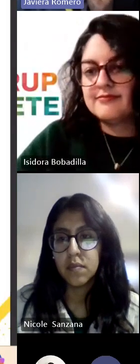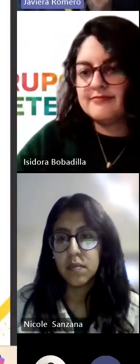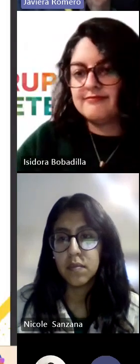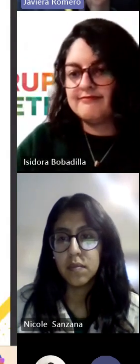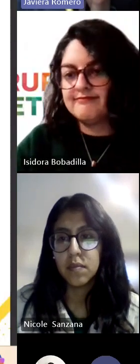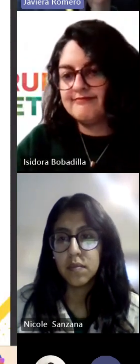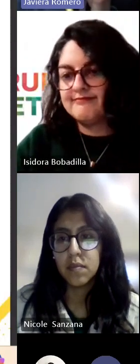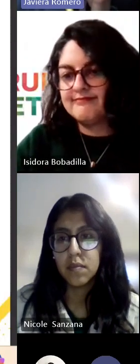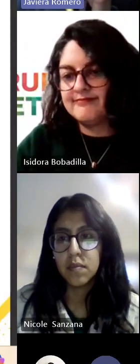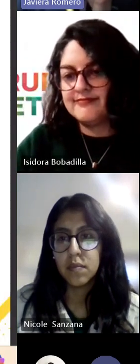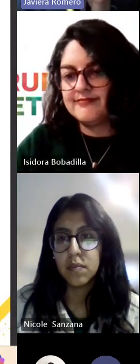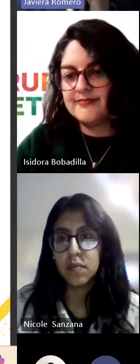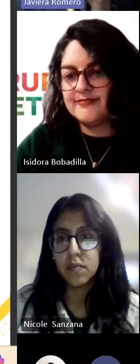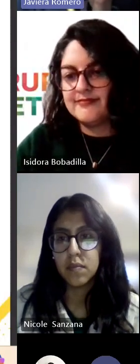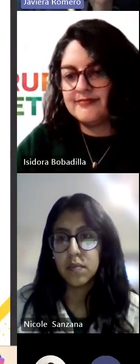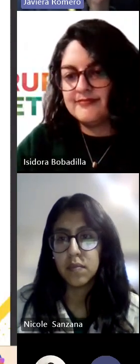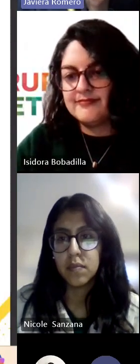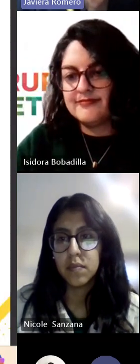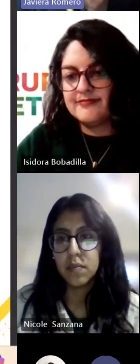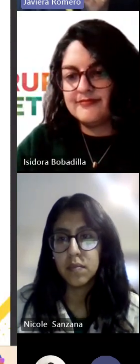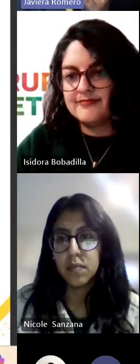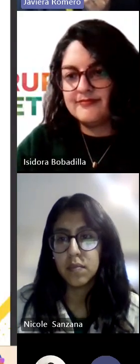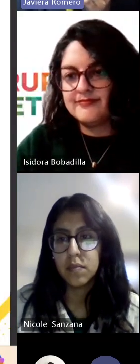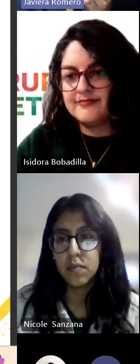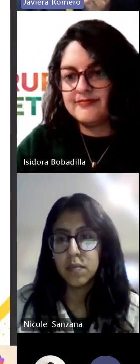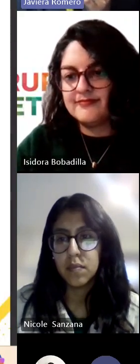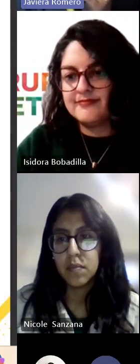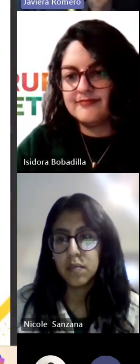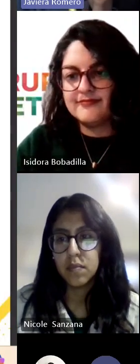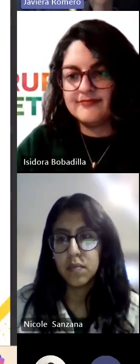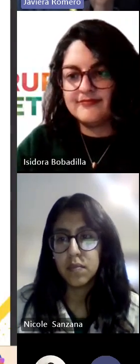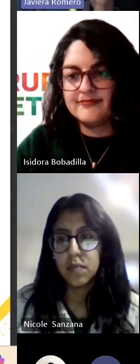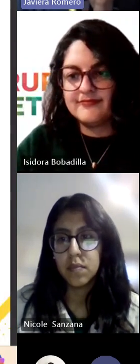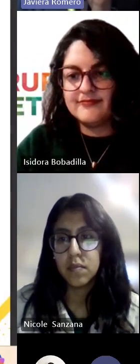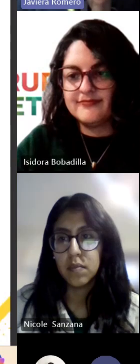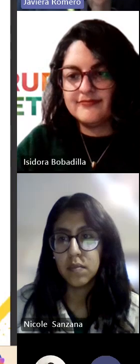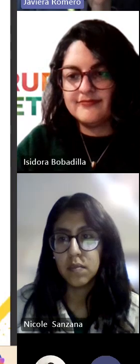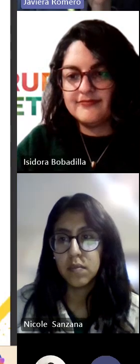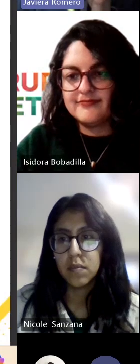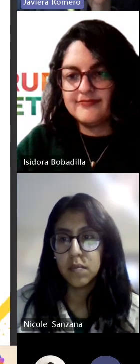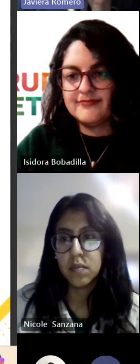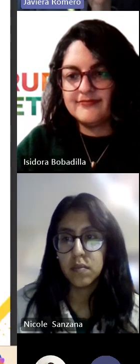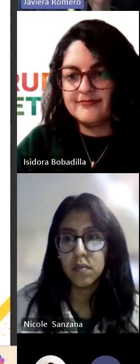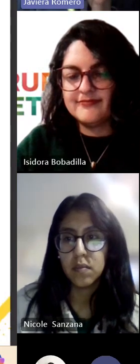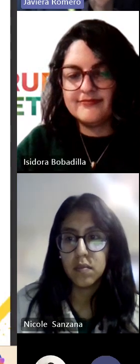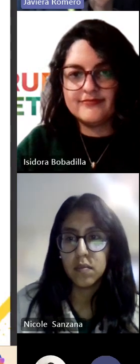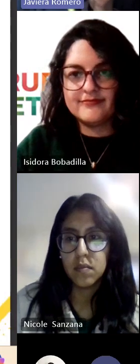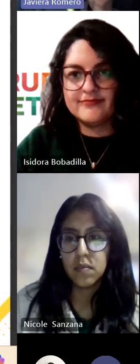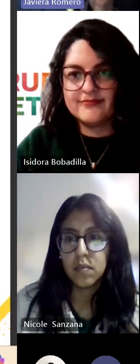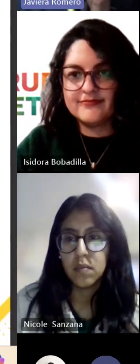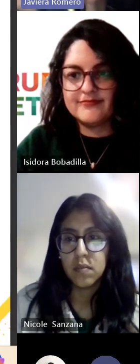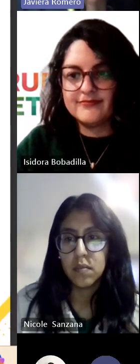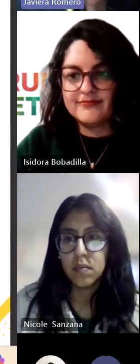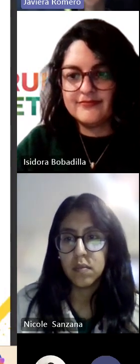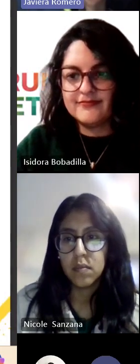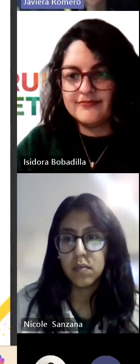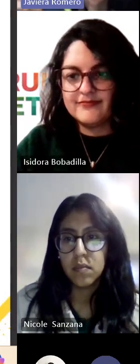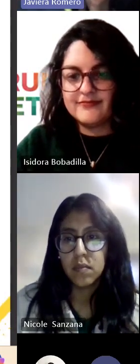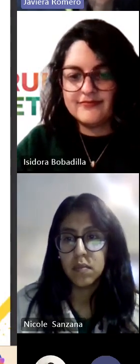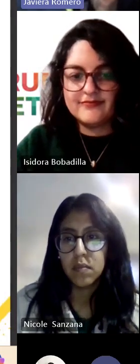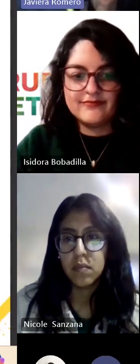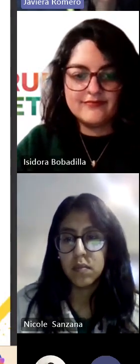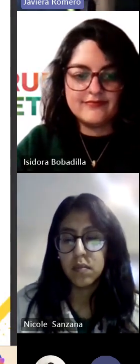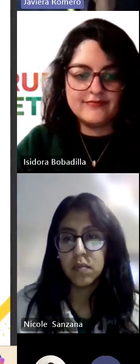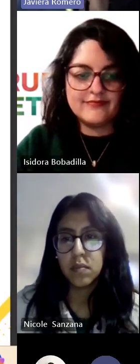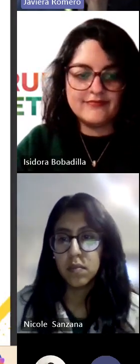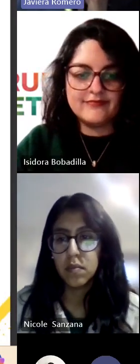Rancagua, ¿cierto? Pero también tenemos nuestra sede de Machalí, ¿ya? Y donde también somos parte de